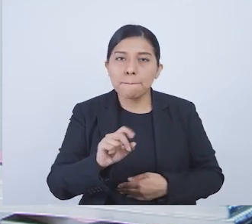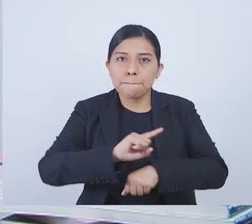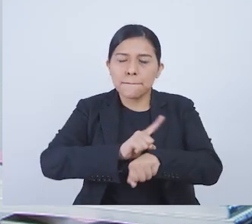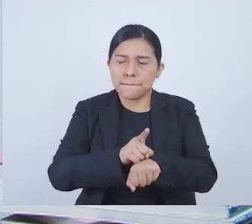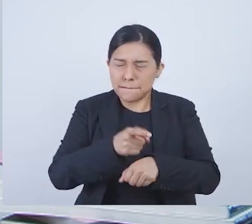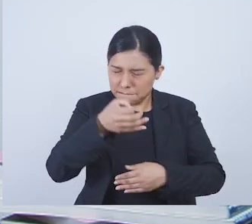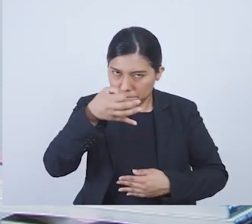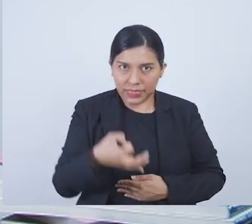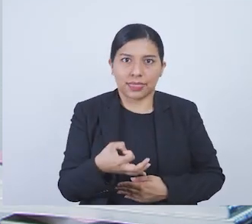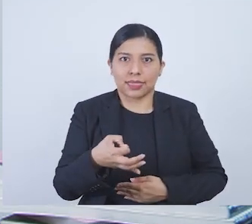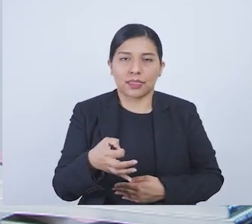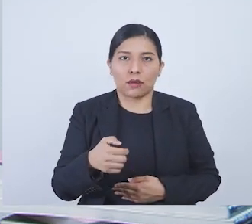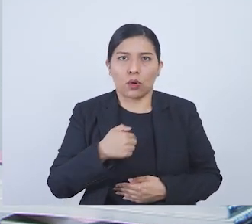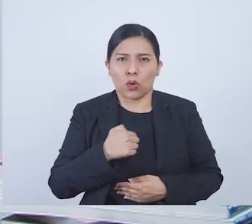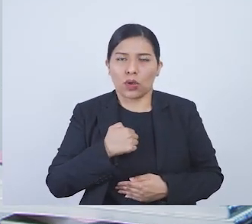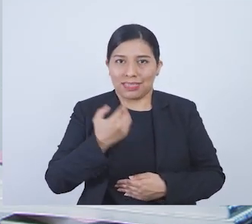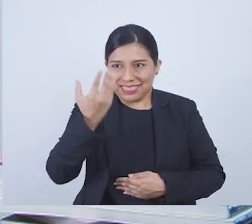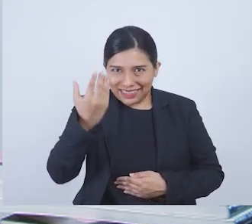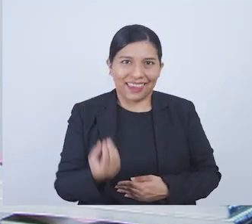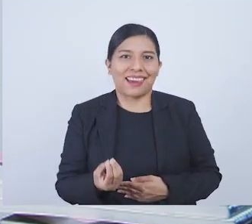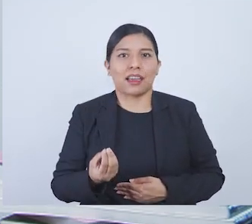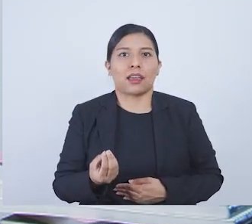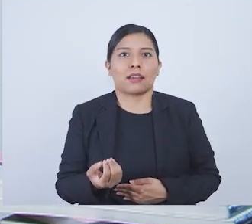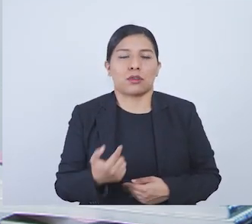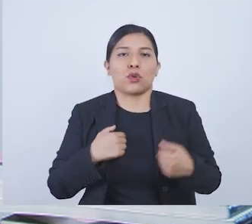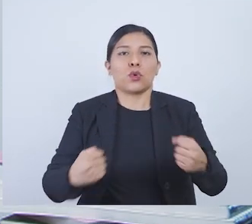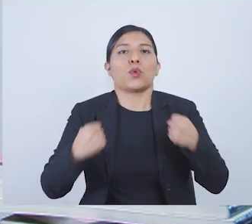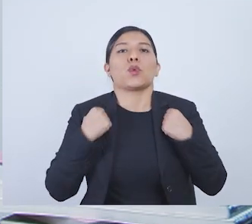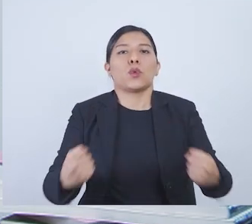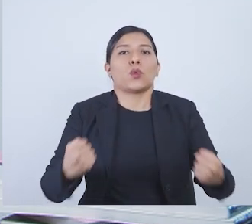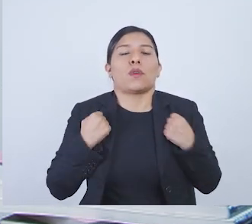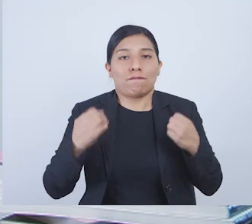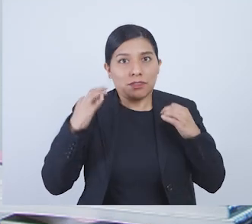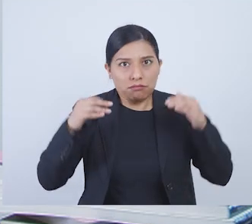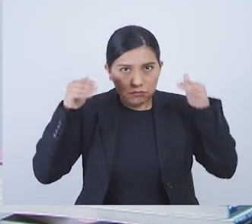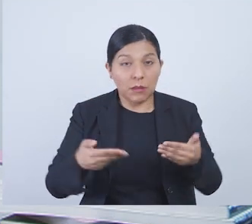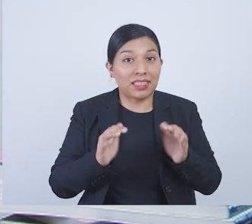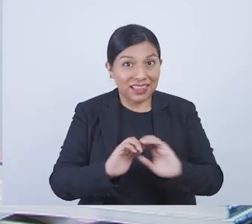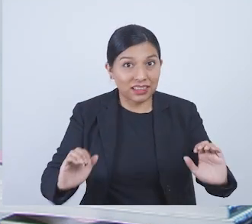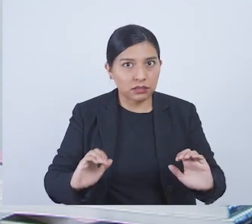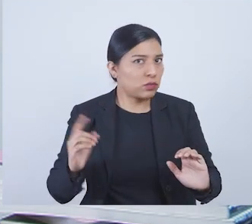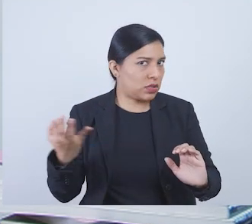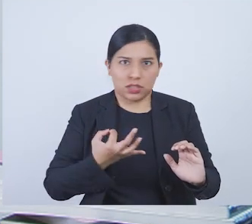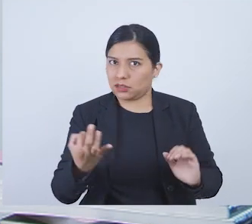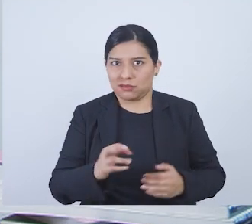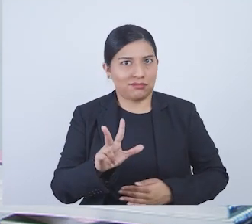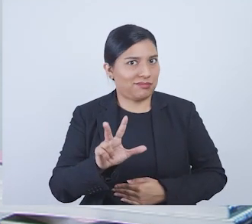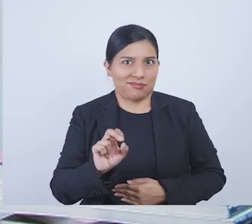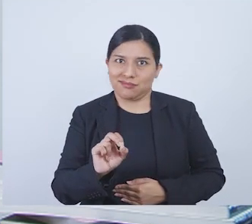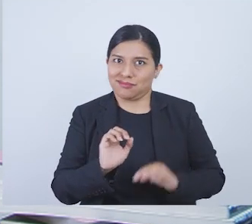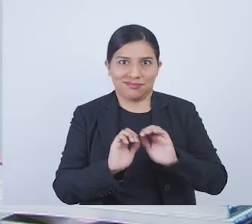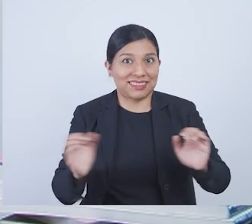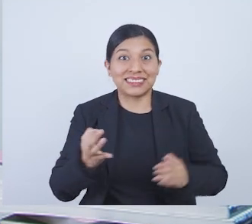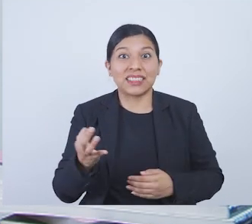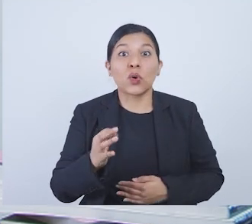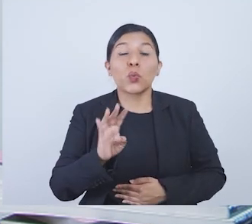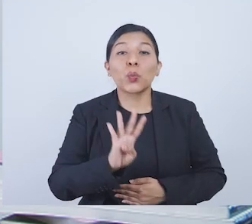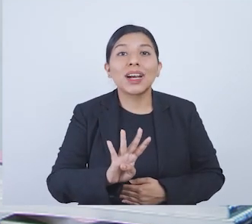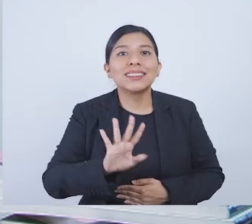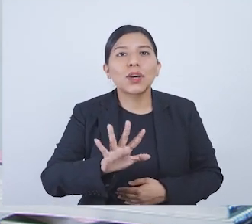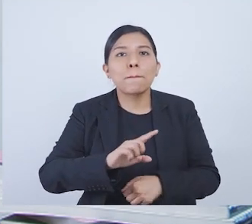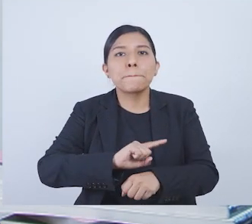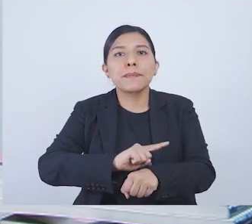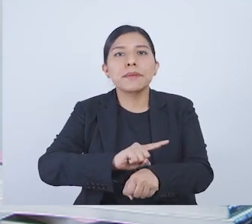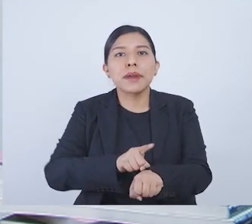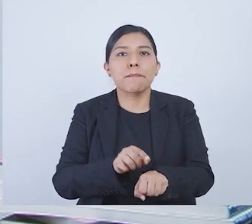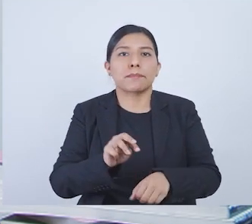que dedicarlos en el día a ejercitarse. Pero un niño no necesita 30, un niño necesita 45